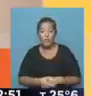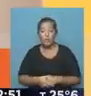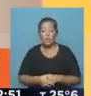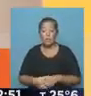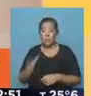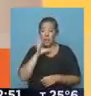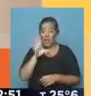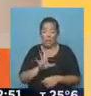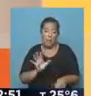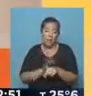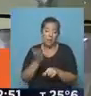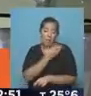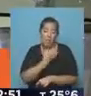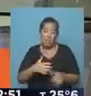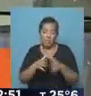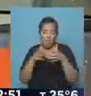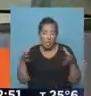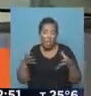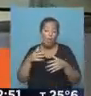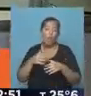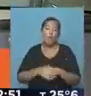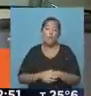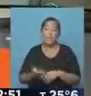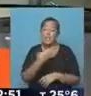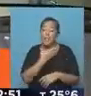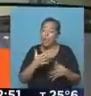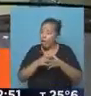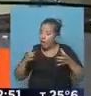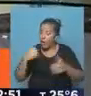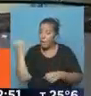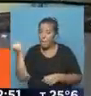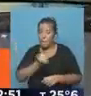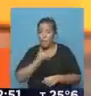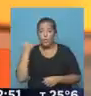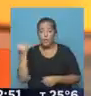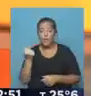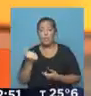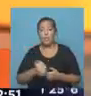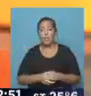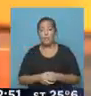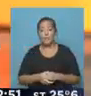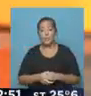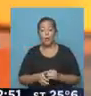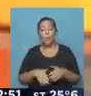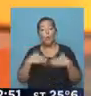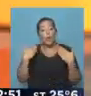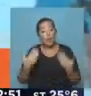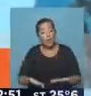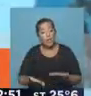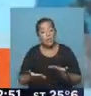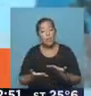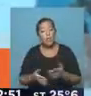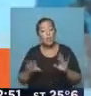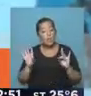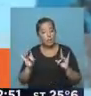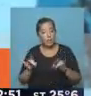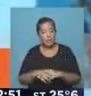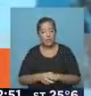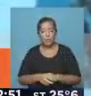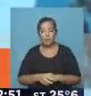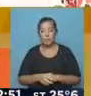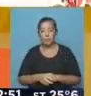fund estado en esos países que vos mencionas el estado es grande no es un estado chico Por eso digo es un fenómeno muy complejo pero ves es